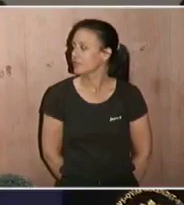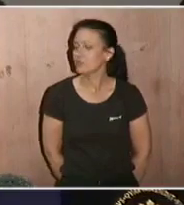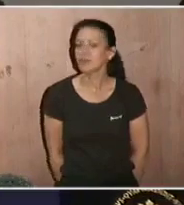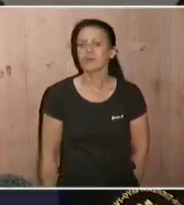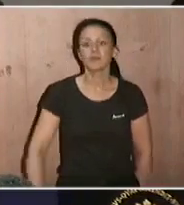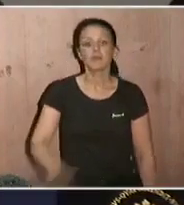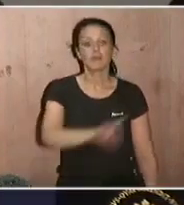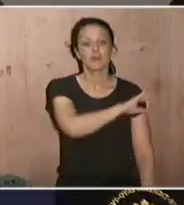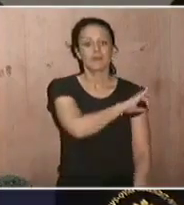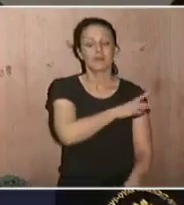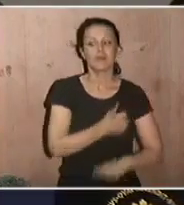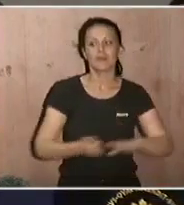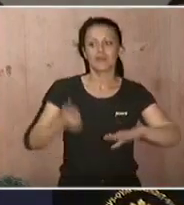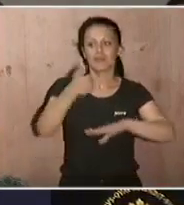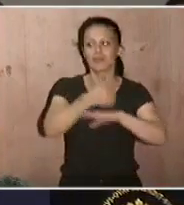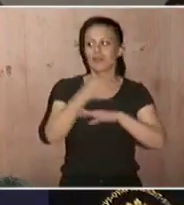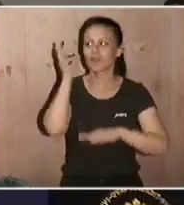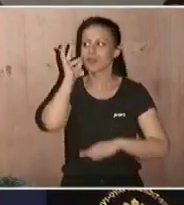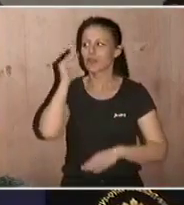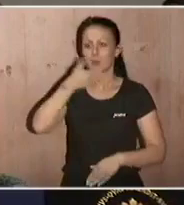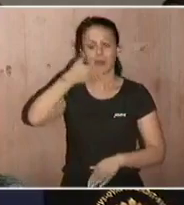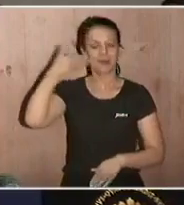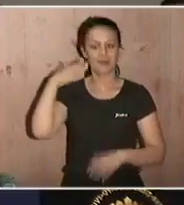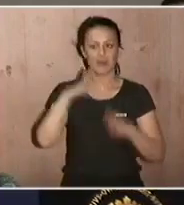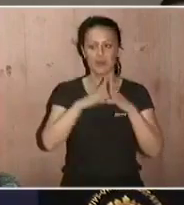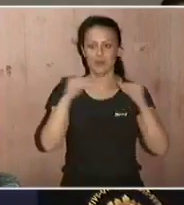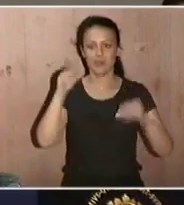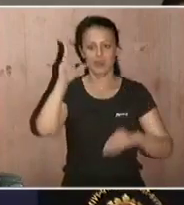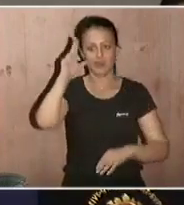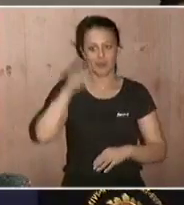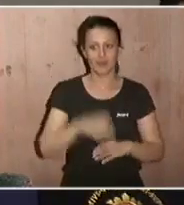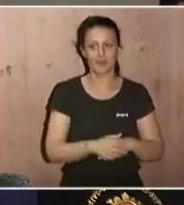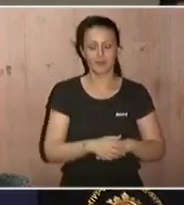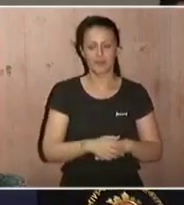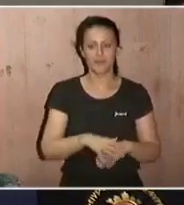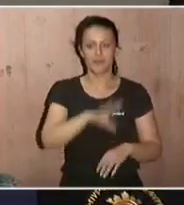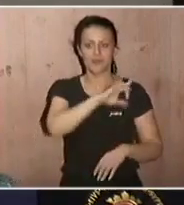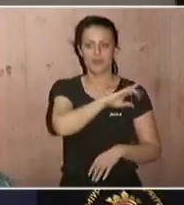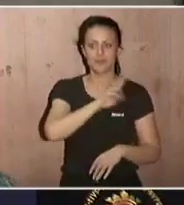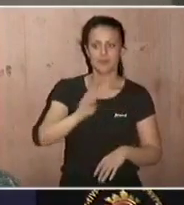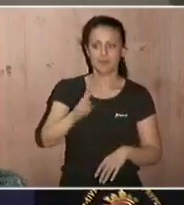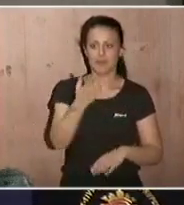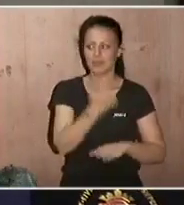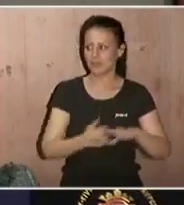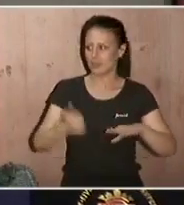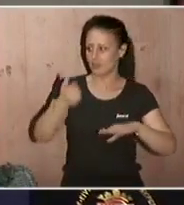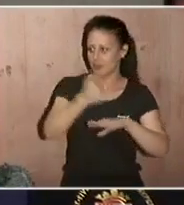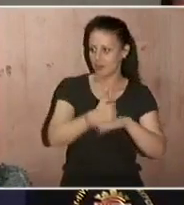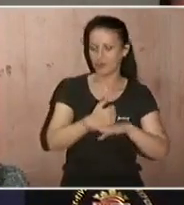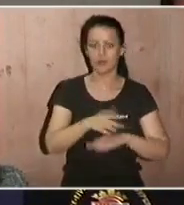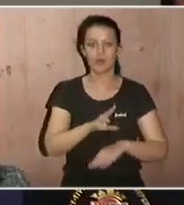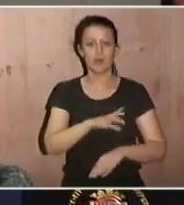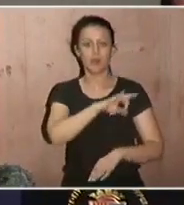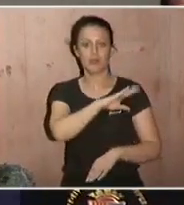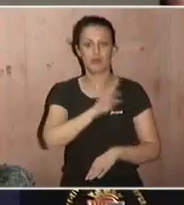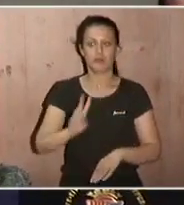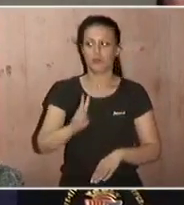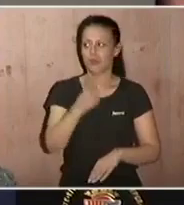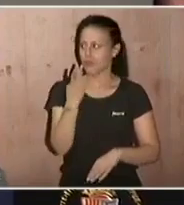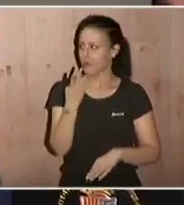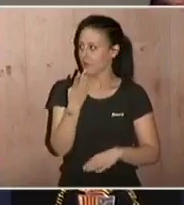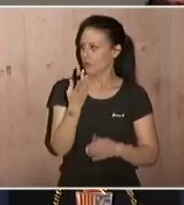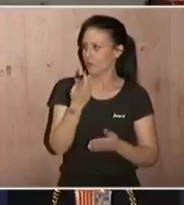Señora rectora magnífica de la Universidad de Alicante, señores vicerrectores, señor vicesecretario general,